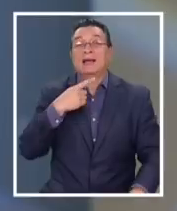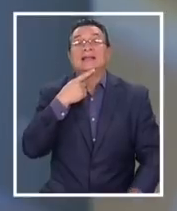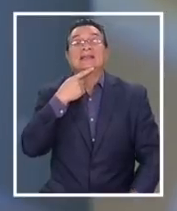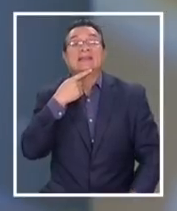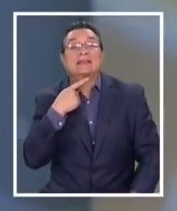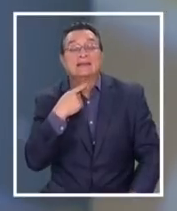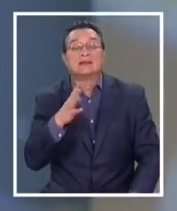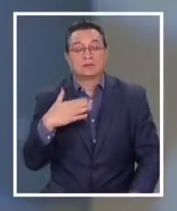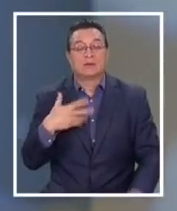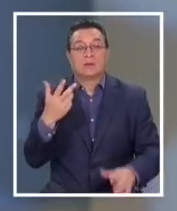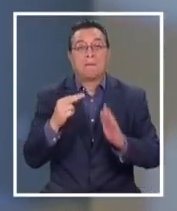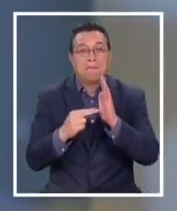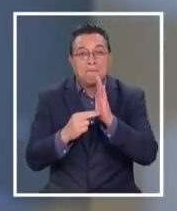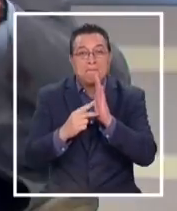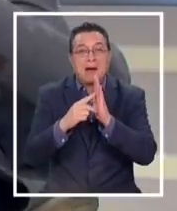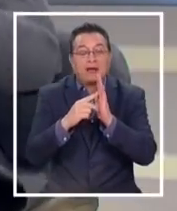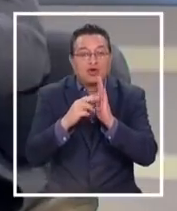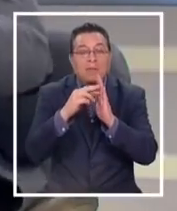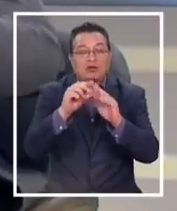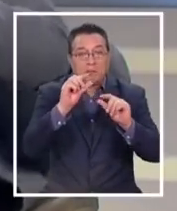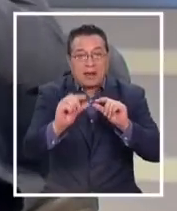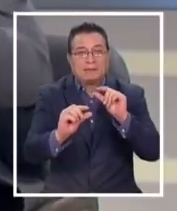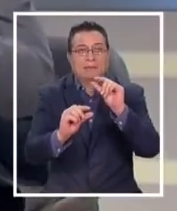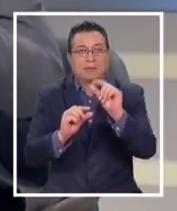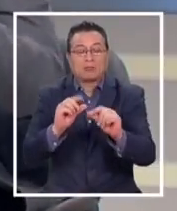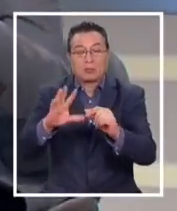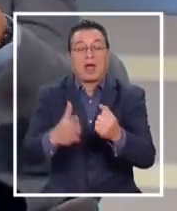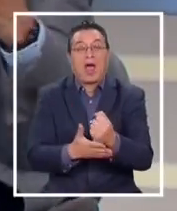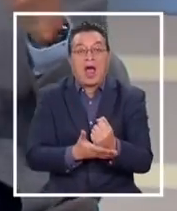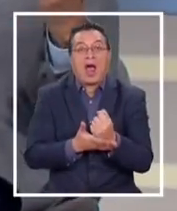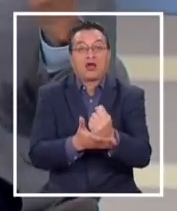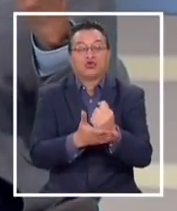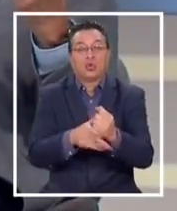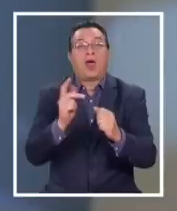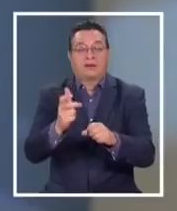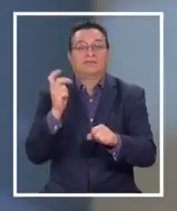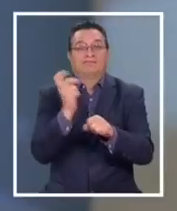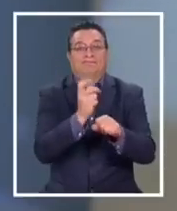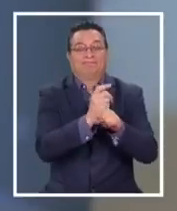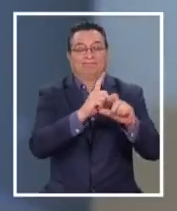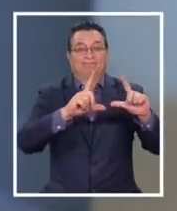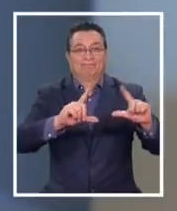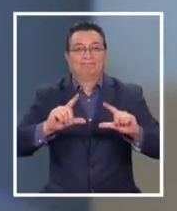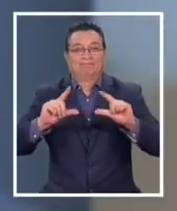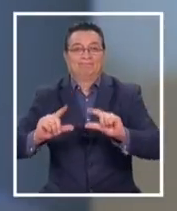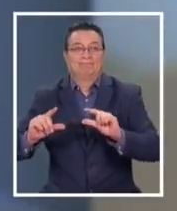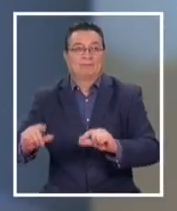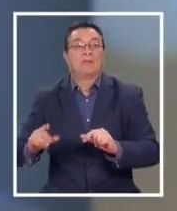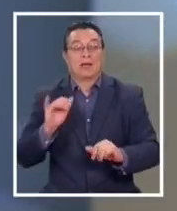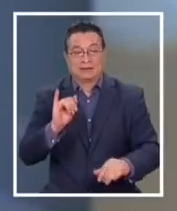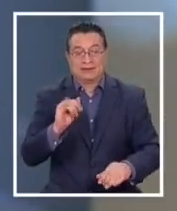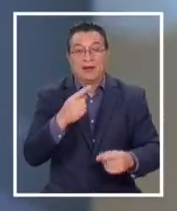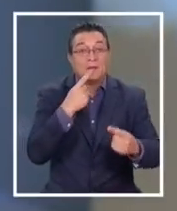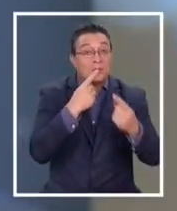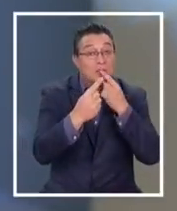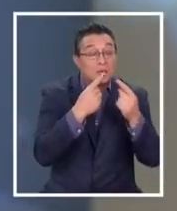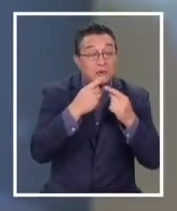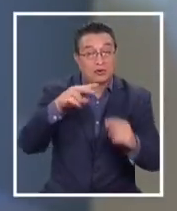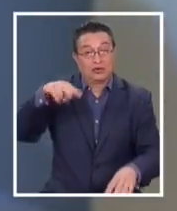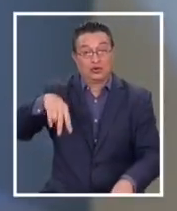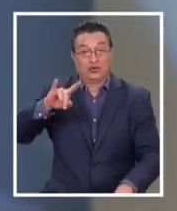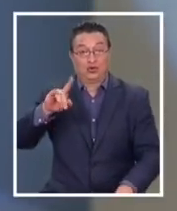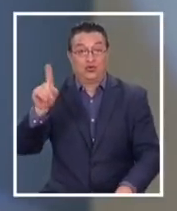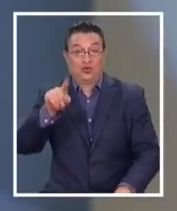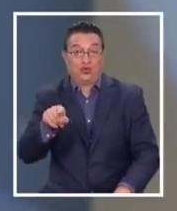mantener el paso a paso más restringido justamente porque ayuda en las cifras de delincuencia. Bueno, por eso es que hablé de la encuesta NUSC y no de los